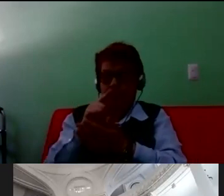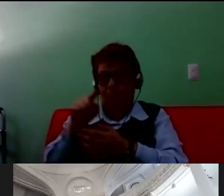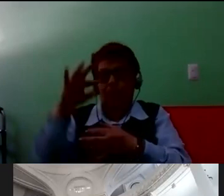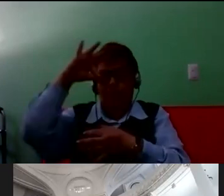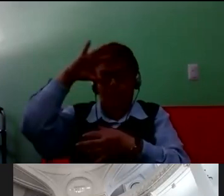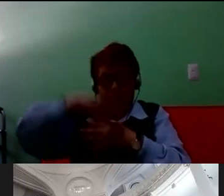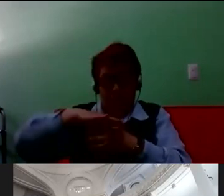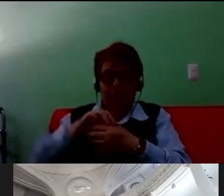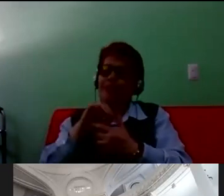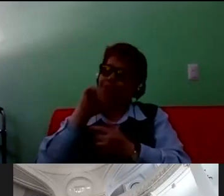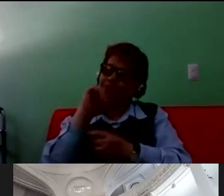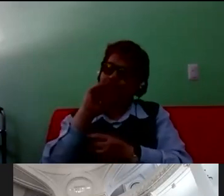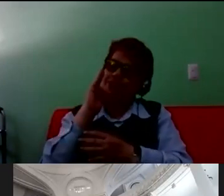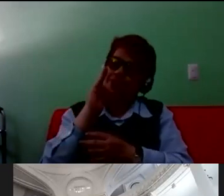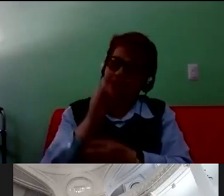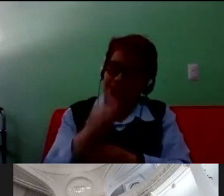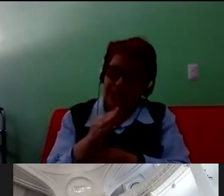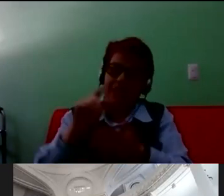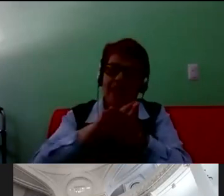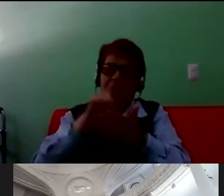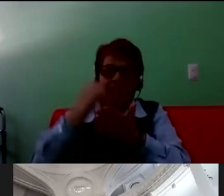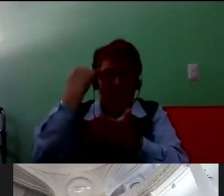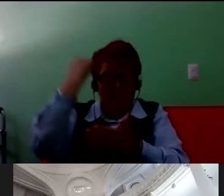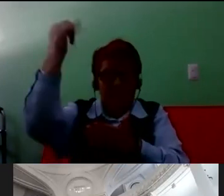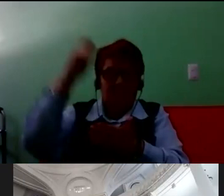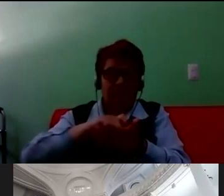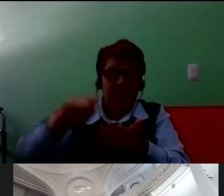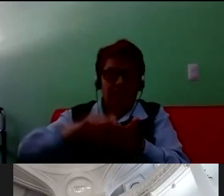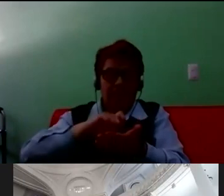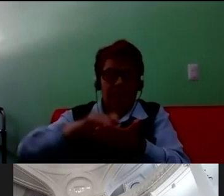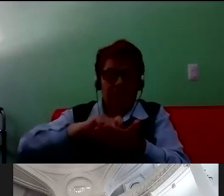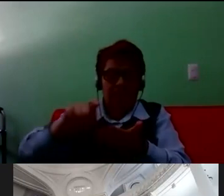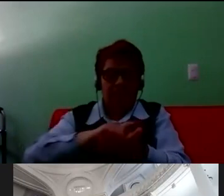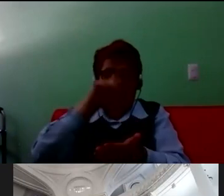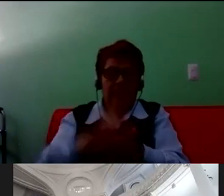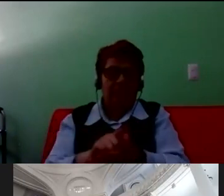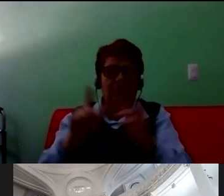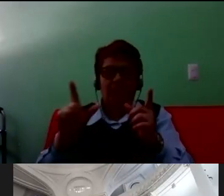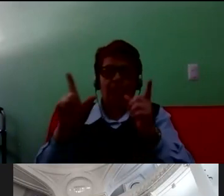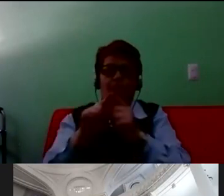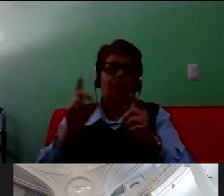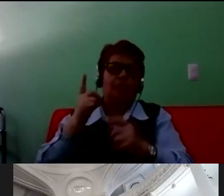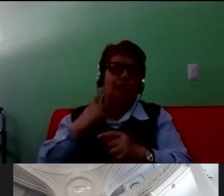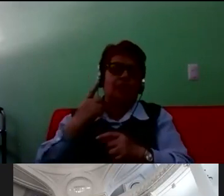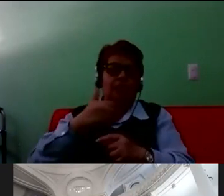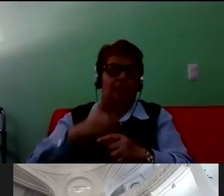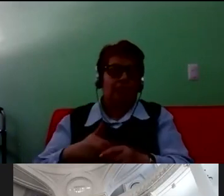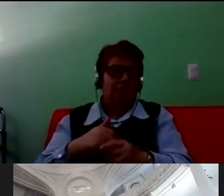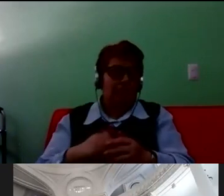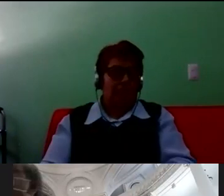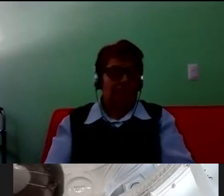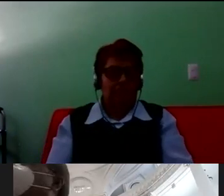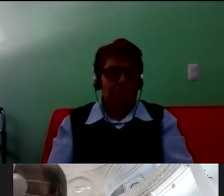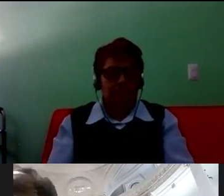sea a favor de esta iniciativa de ley muy necesaria para los espacios culturales. Es cuanto, diputado presidente.